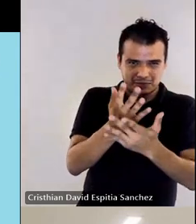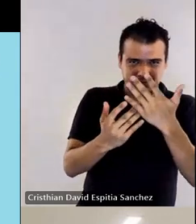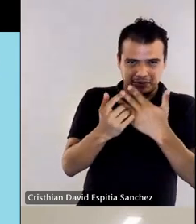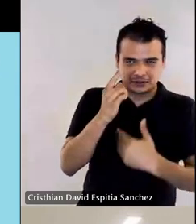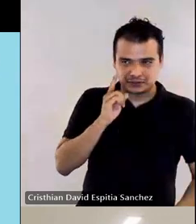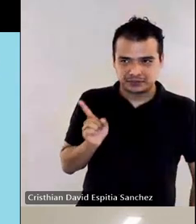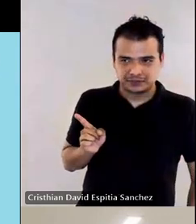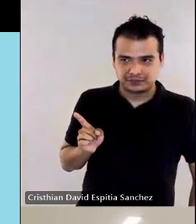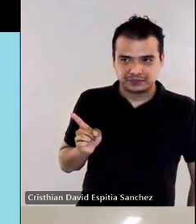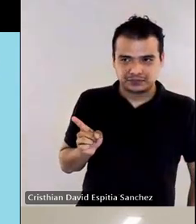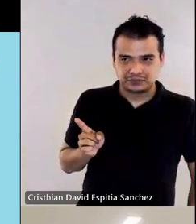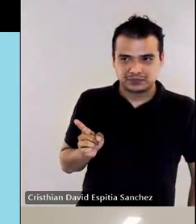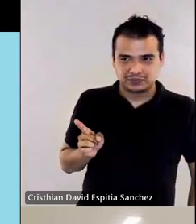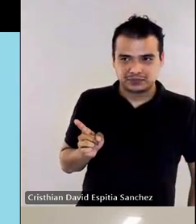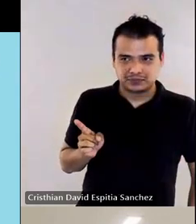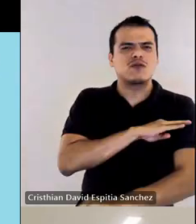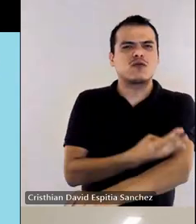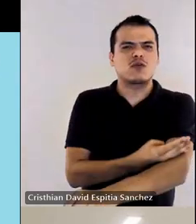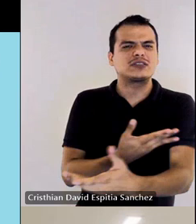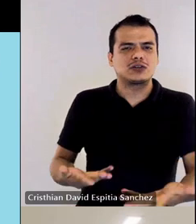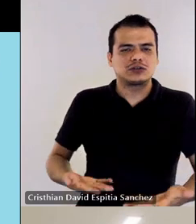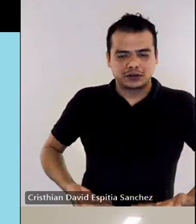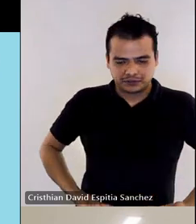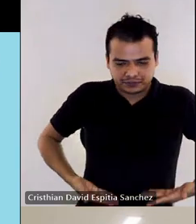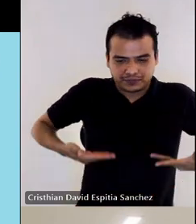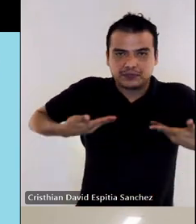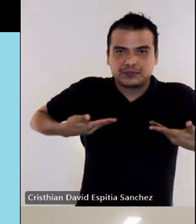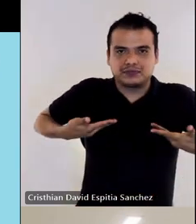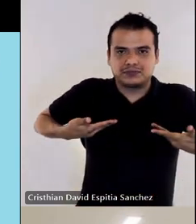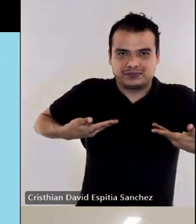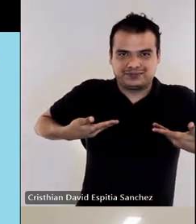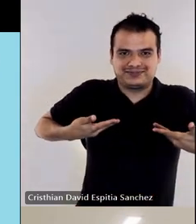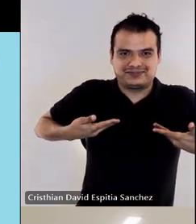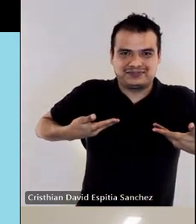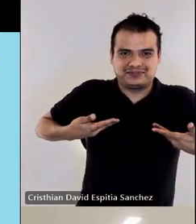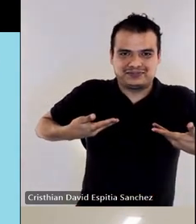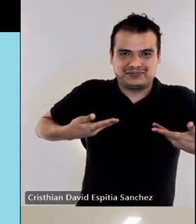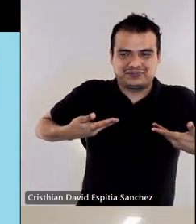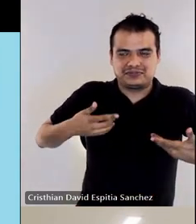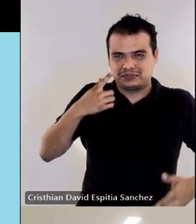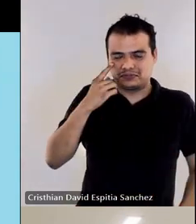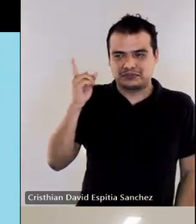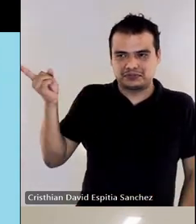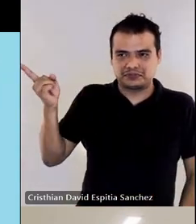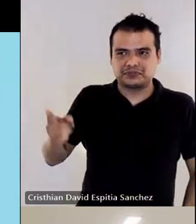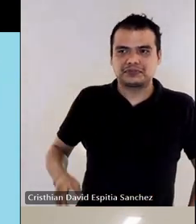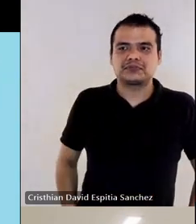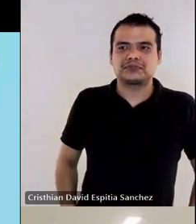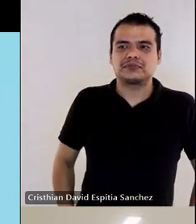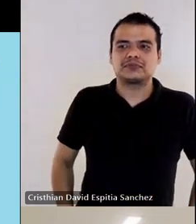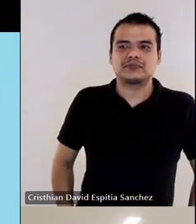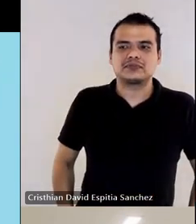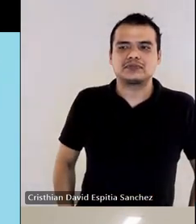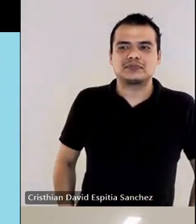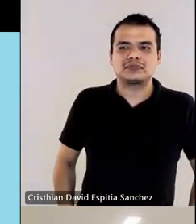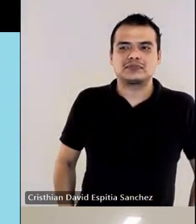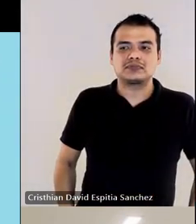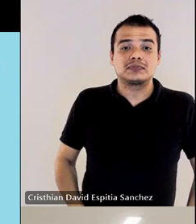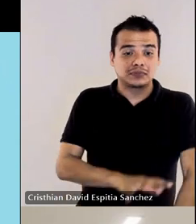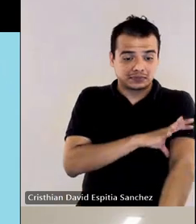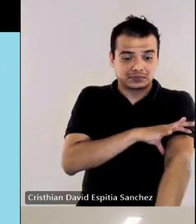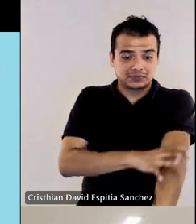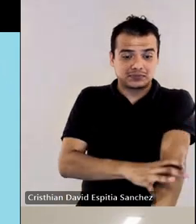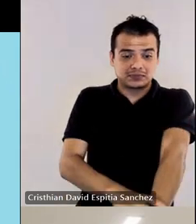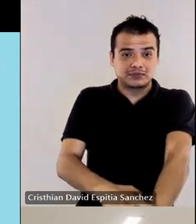el tronco. Por lo tanto, la persona debe estar perpendicular sobre el paciente. La